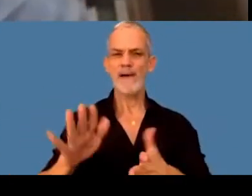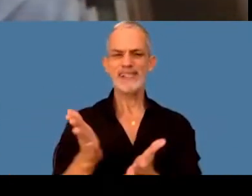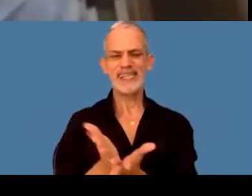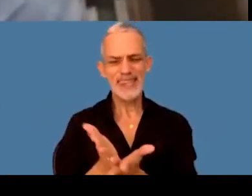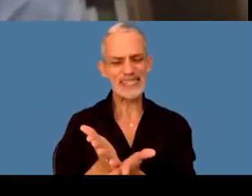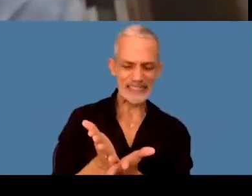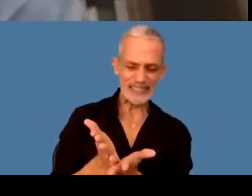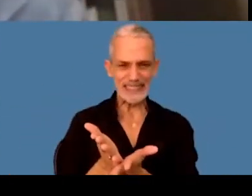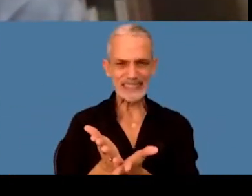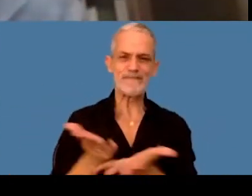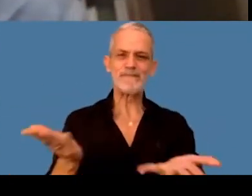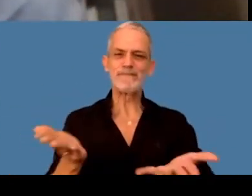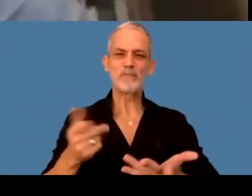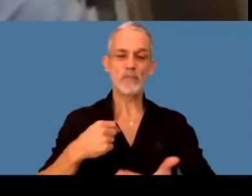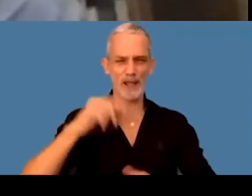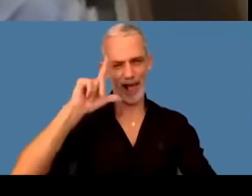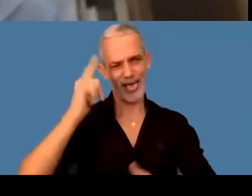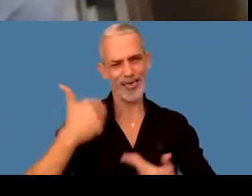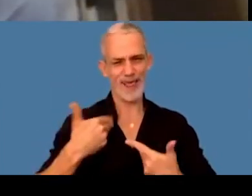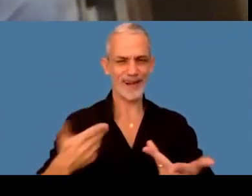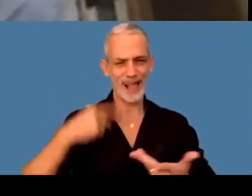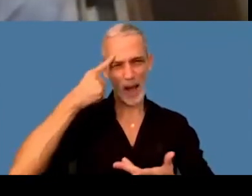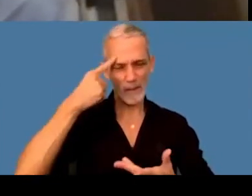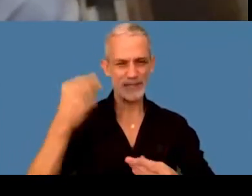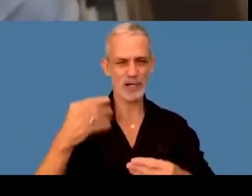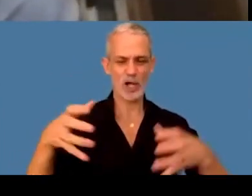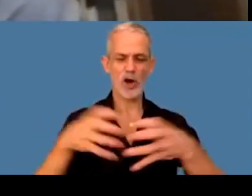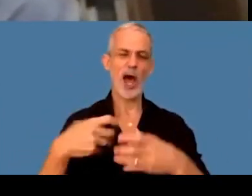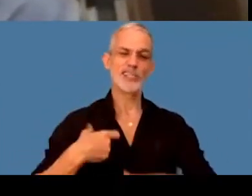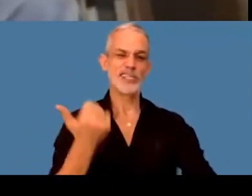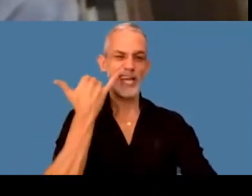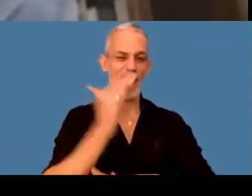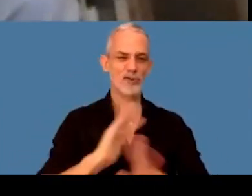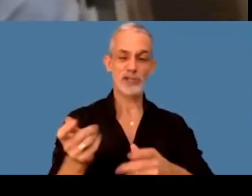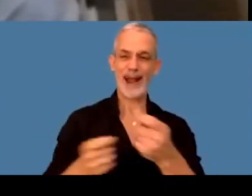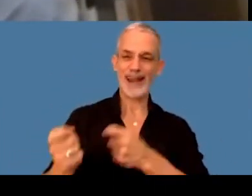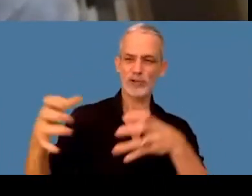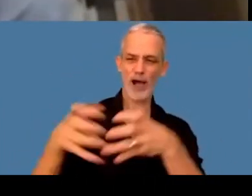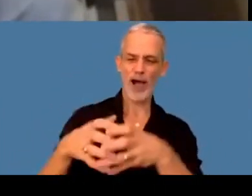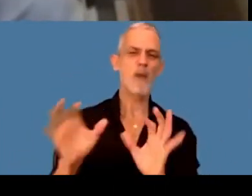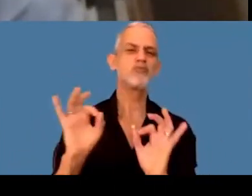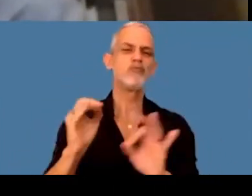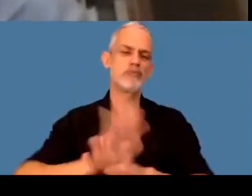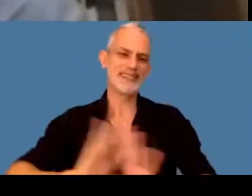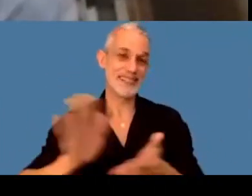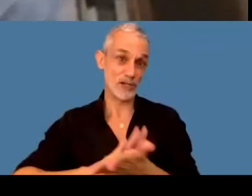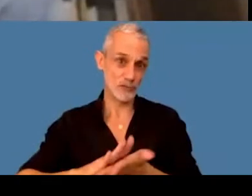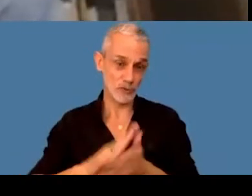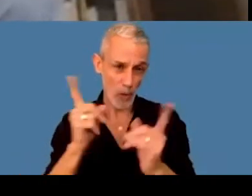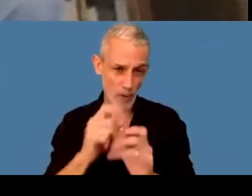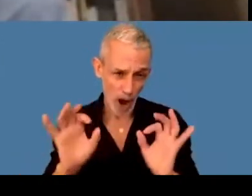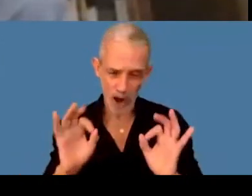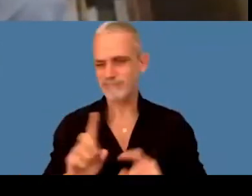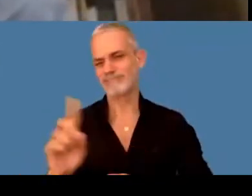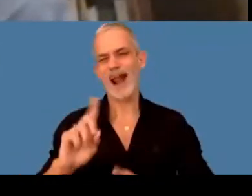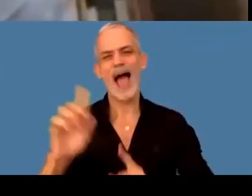tampoco podemos ser tan inocentes que pensar que con la organización sindical y la negociación colectiva ya están resueltos todos los problemas, como algunos